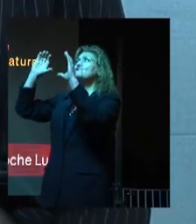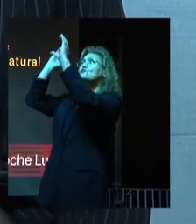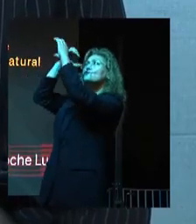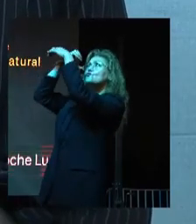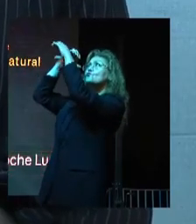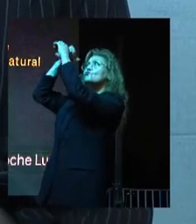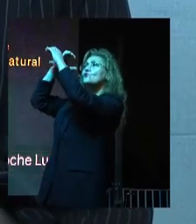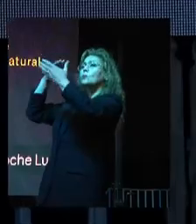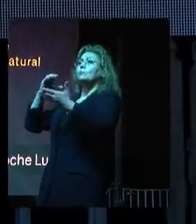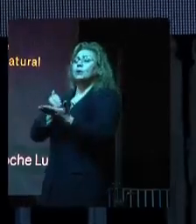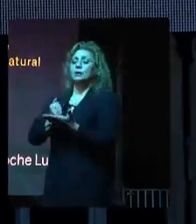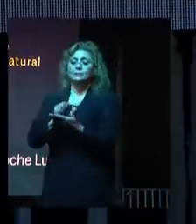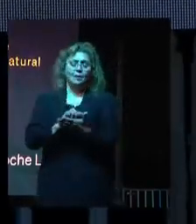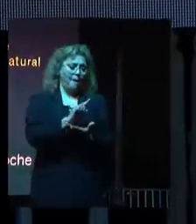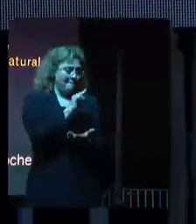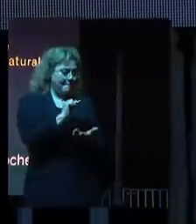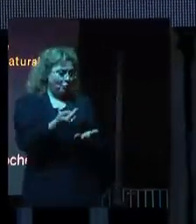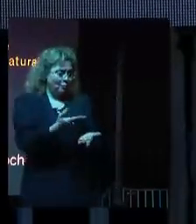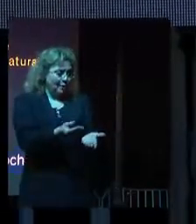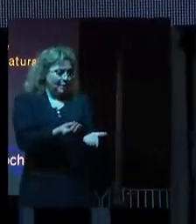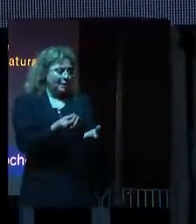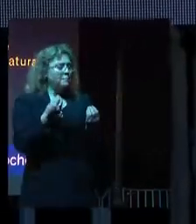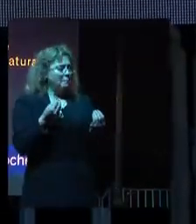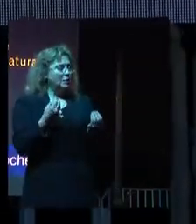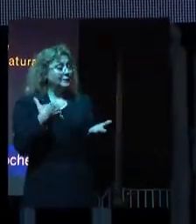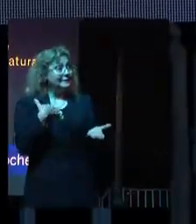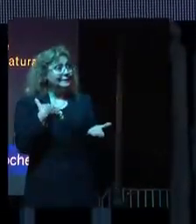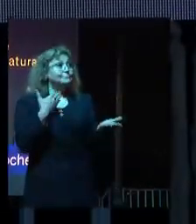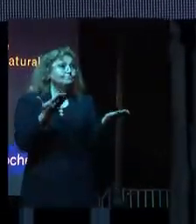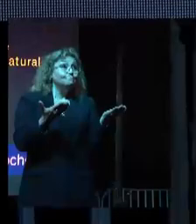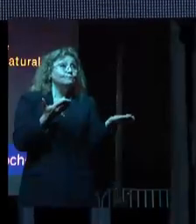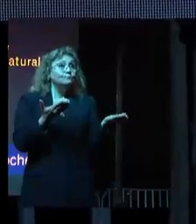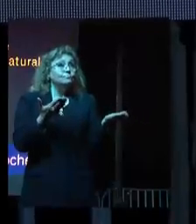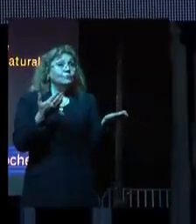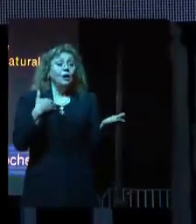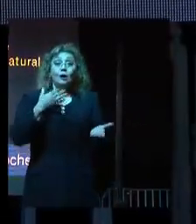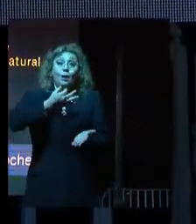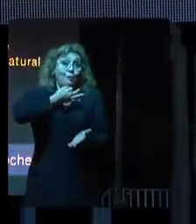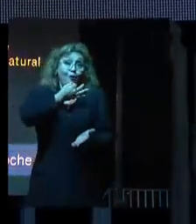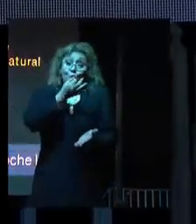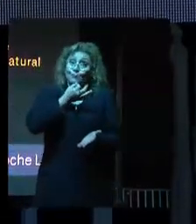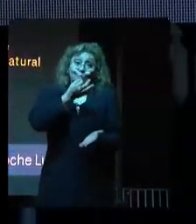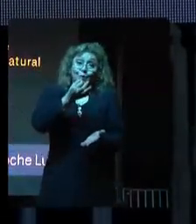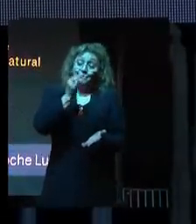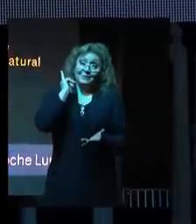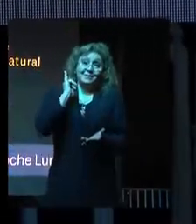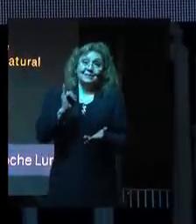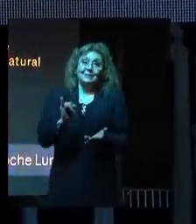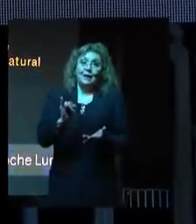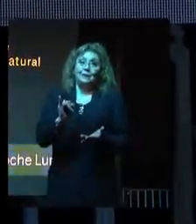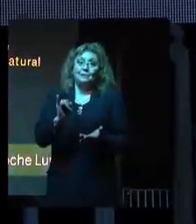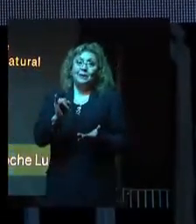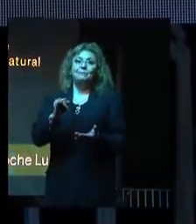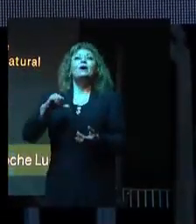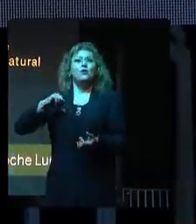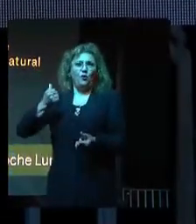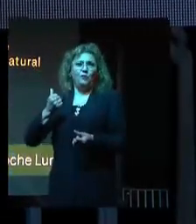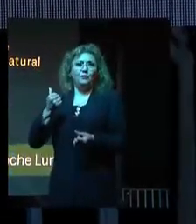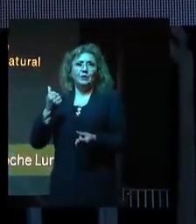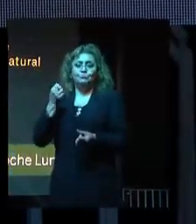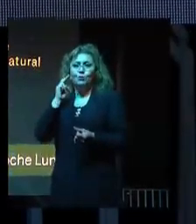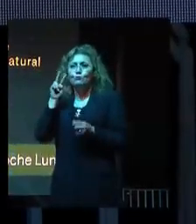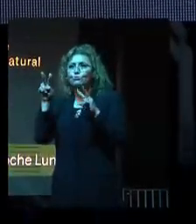Muy buena pregunta. Me das pie para que yo hable lo que siempre digo, sobre todo a los jóvenes que no